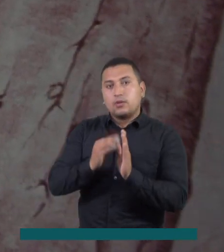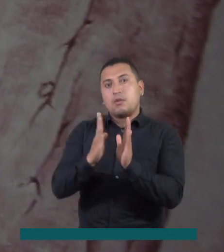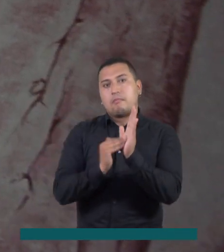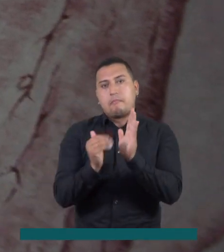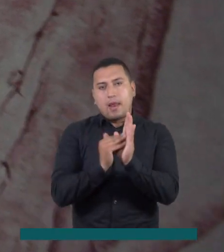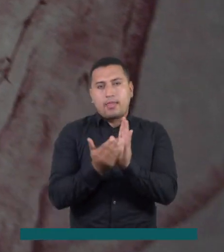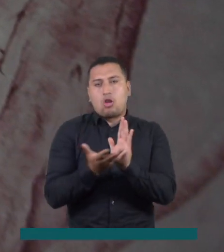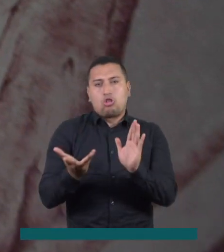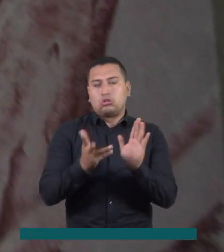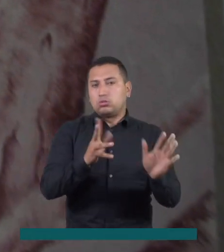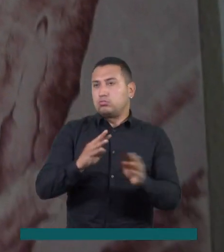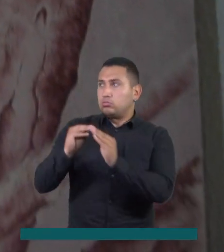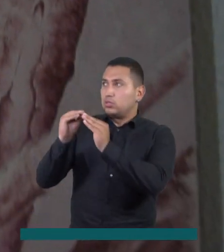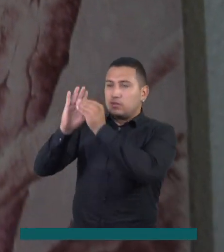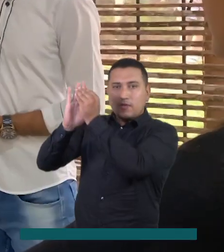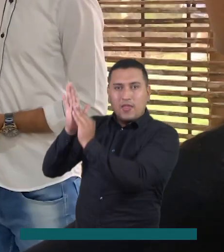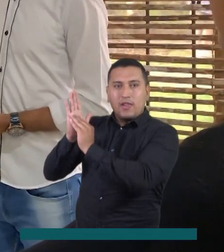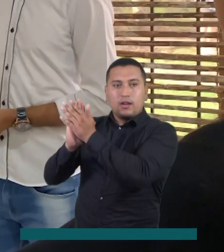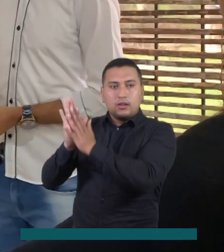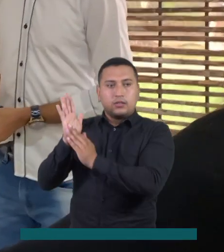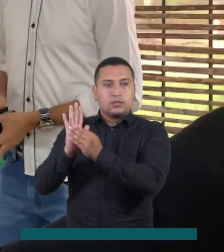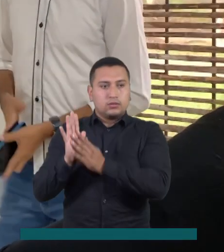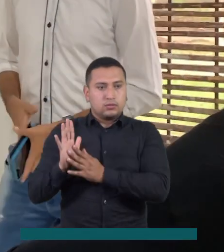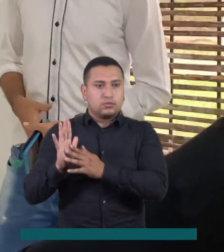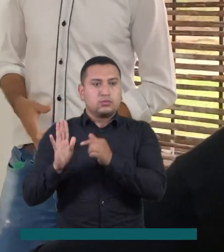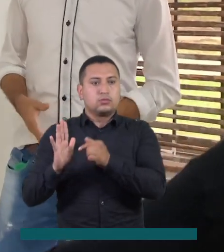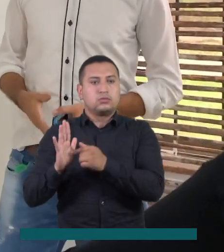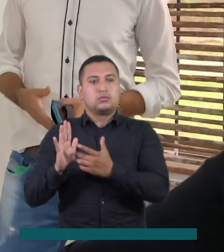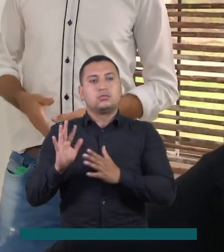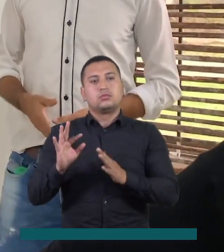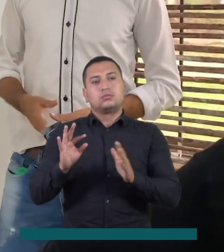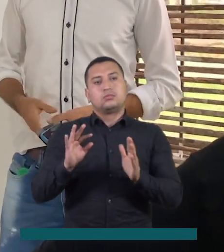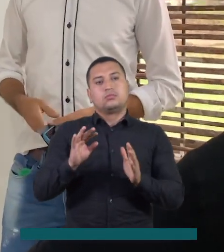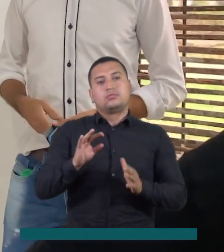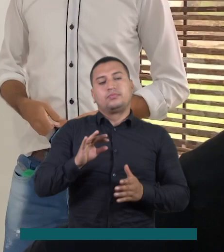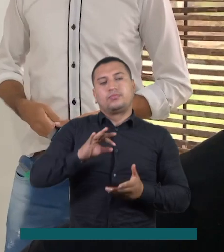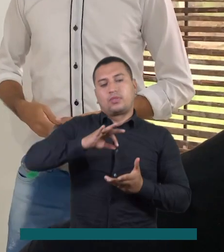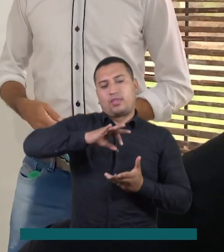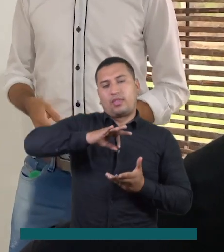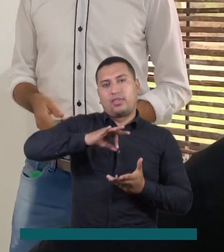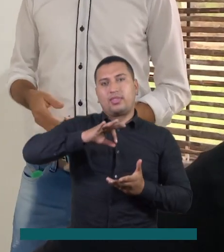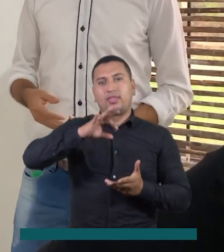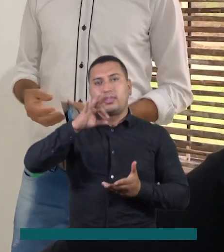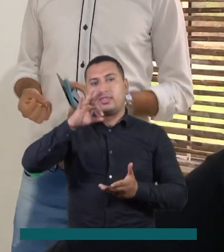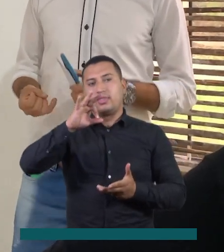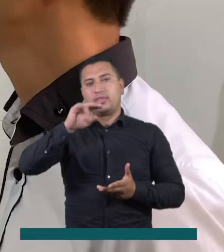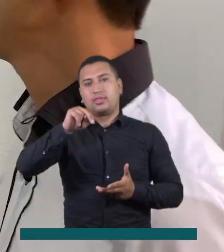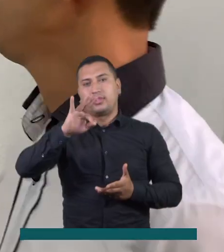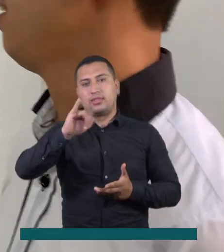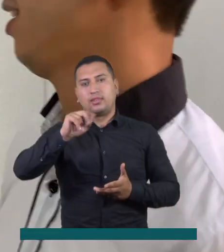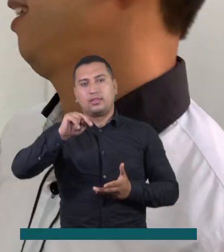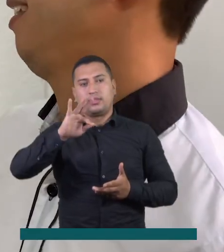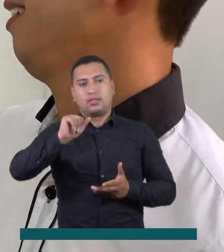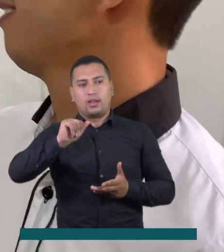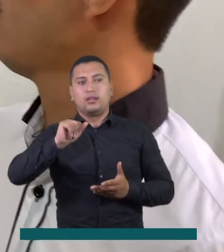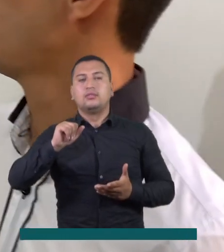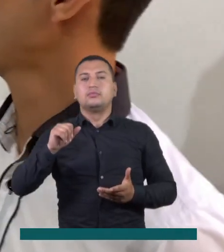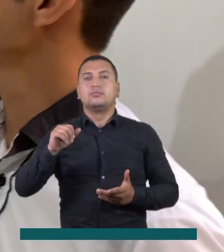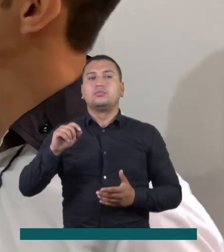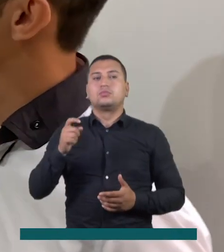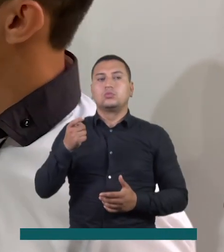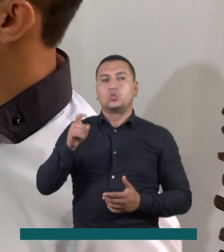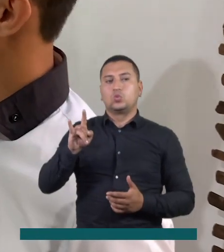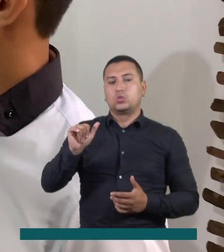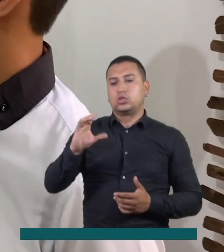medicinales, hecha con tinta de manaca, tinta de achote, resalta la biodiversidad del Guainía y